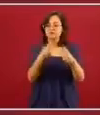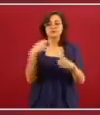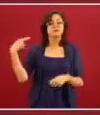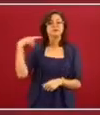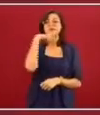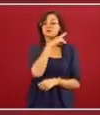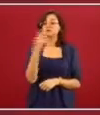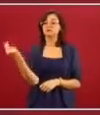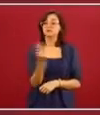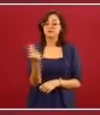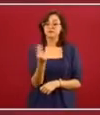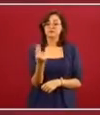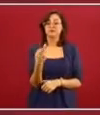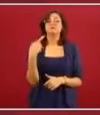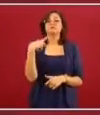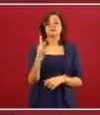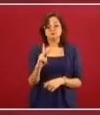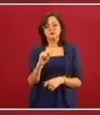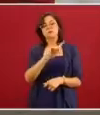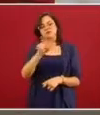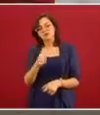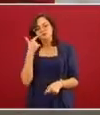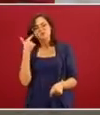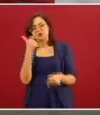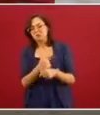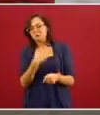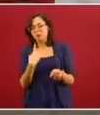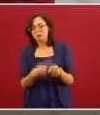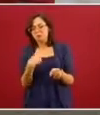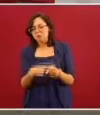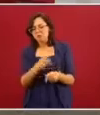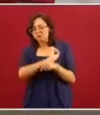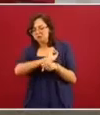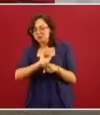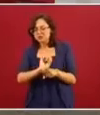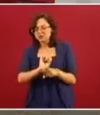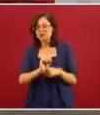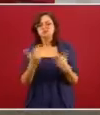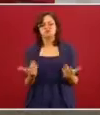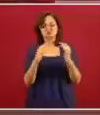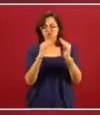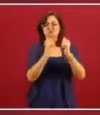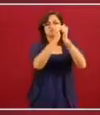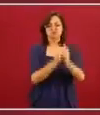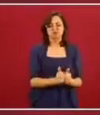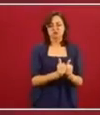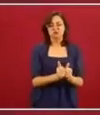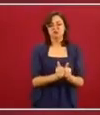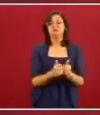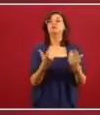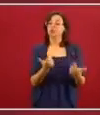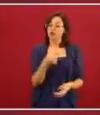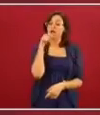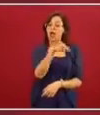Pero segundo, si una vez que se determina que no se está complicando, se le recomienda médicamente estar en casa, debe